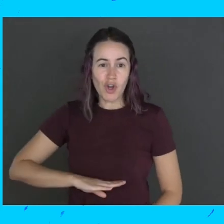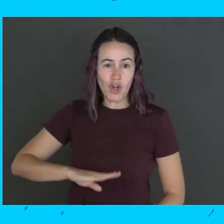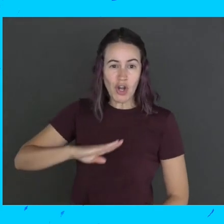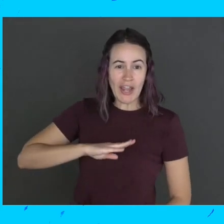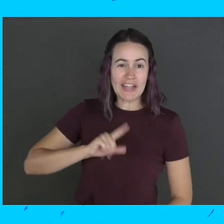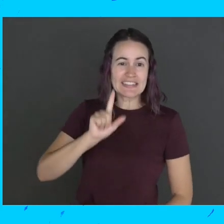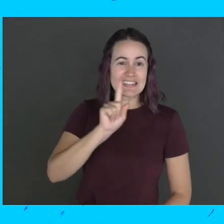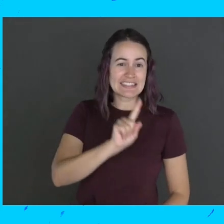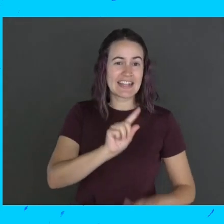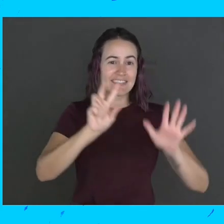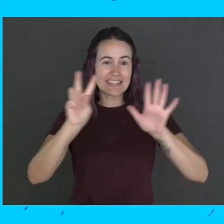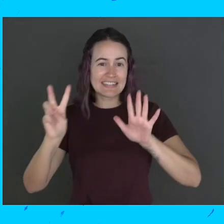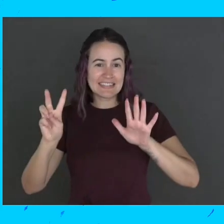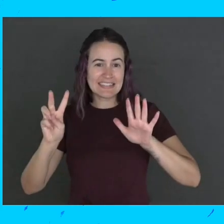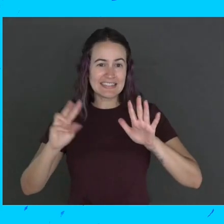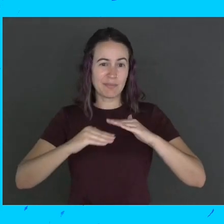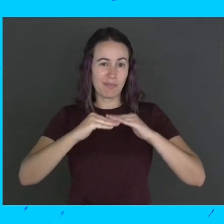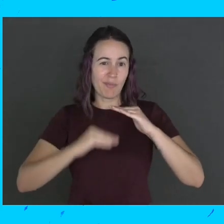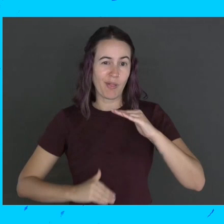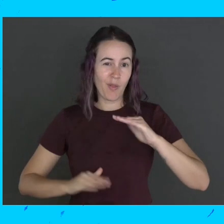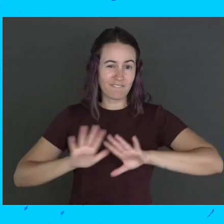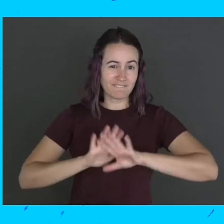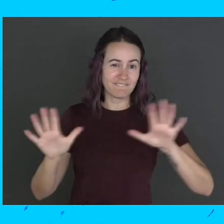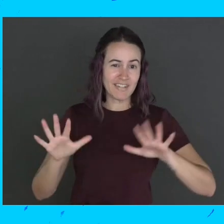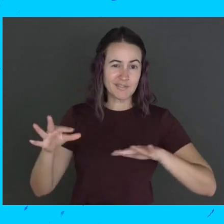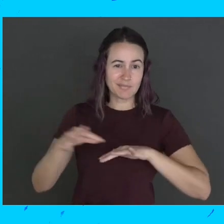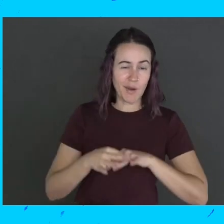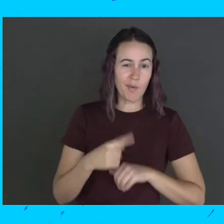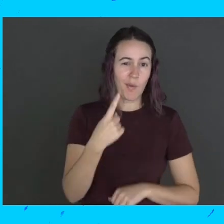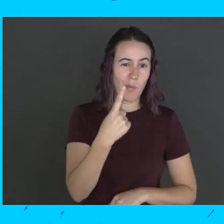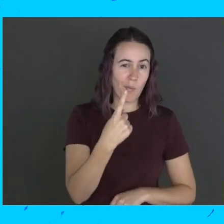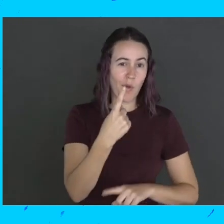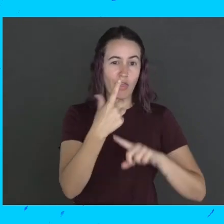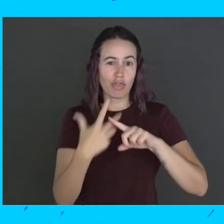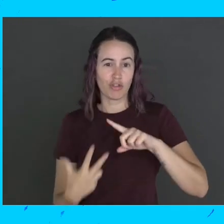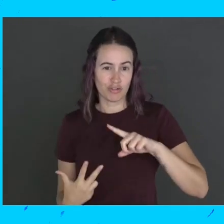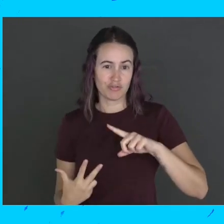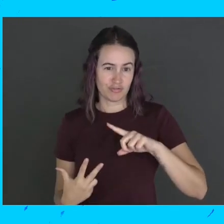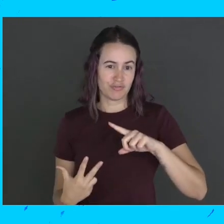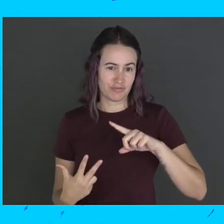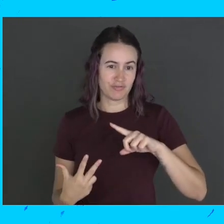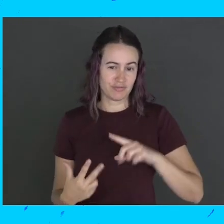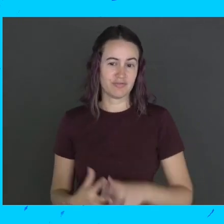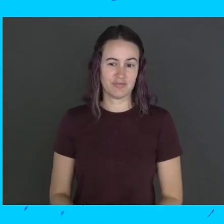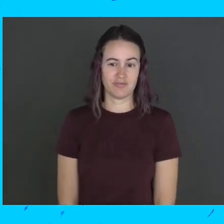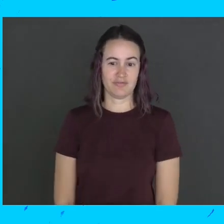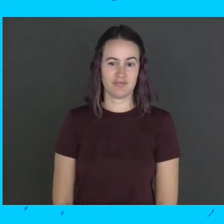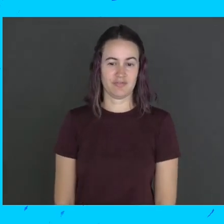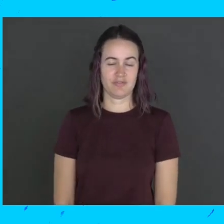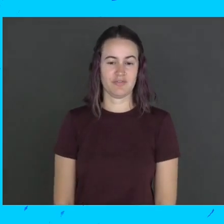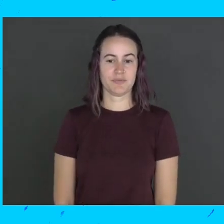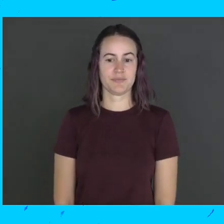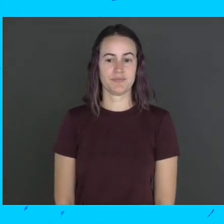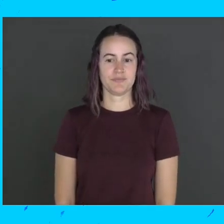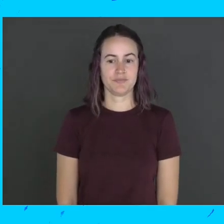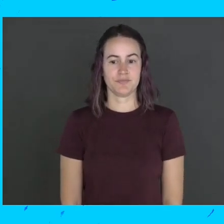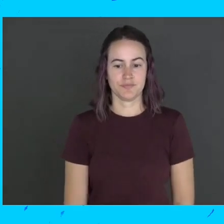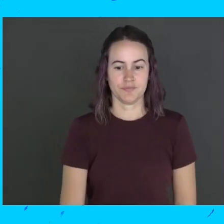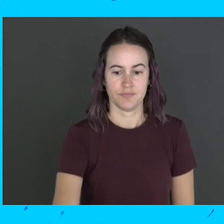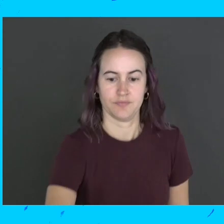de actualización, la Asamblea de la Unión Africana, que se realizó en febrero